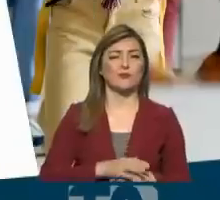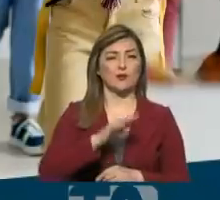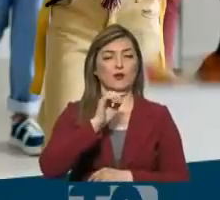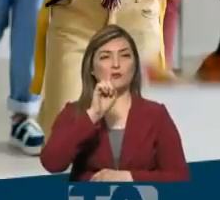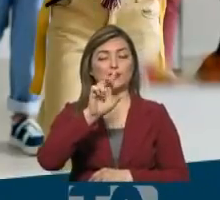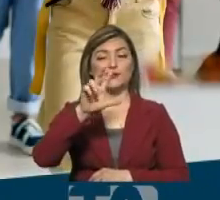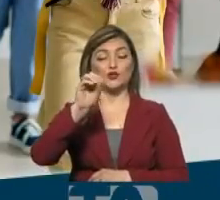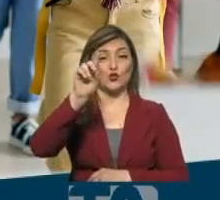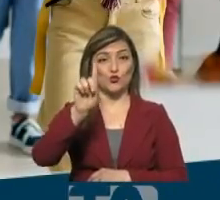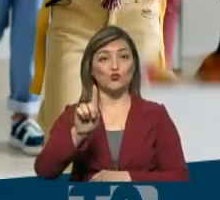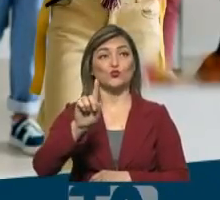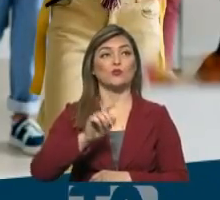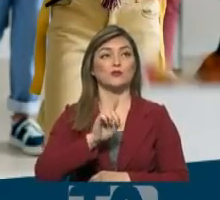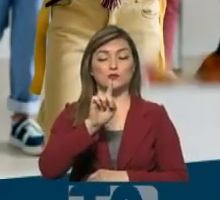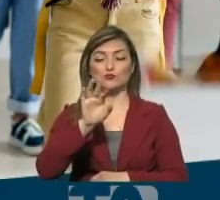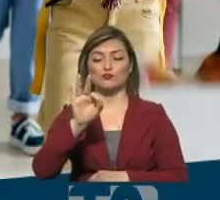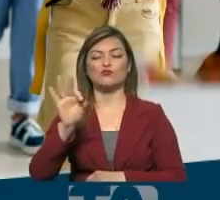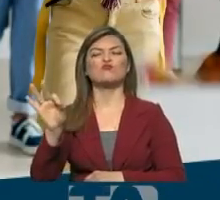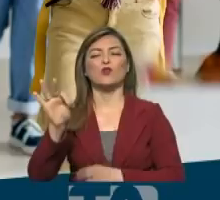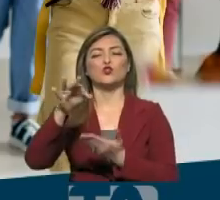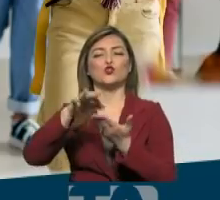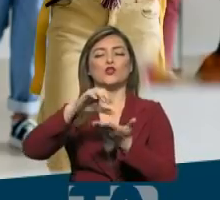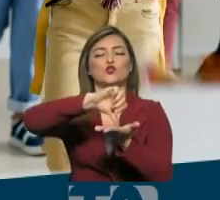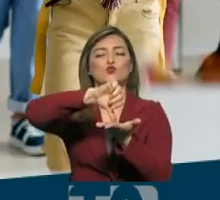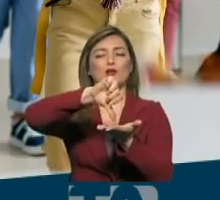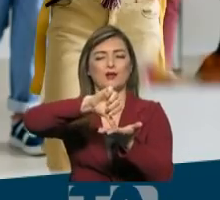instituciones aprobadas, 199 están ubicadas en la zona